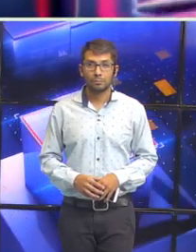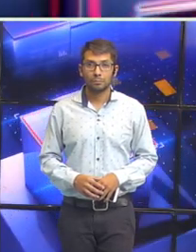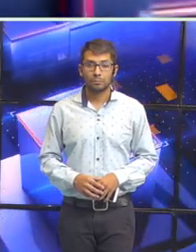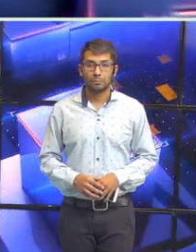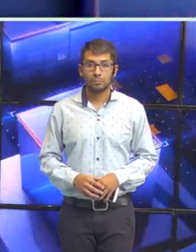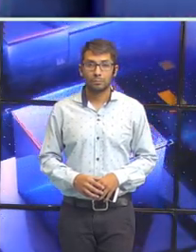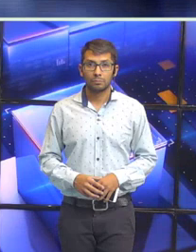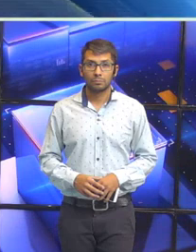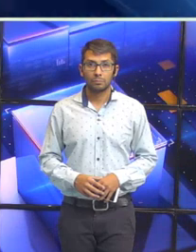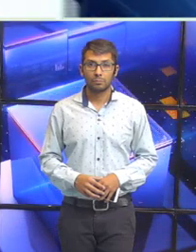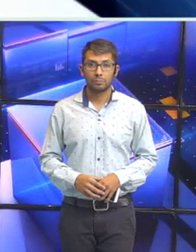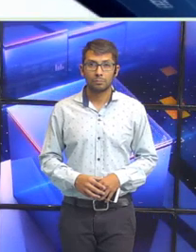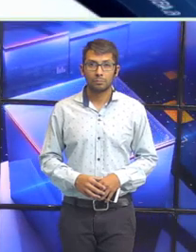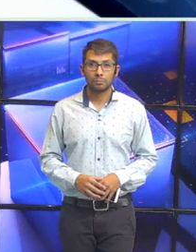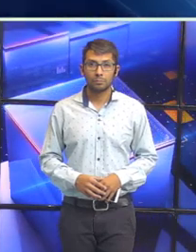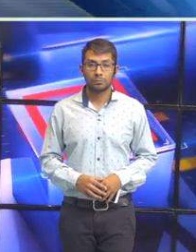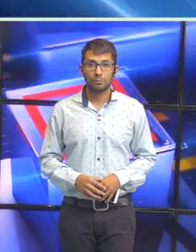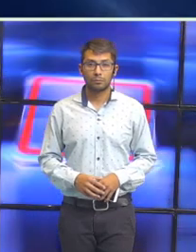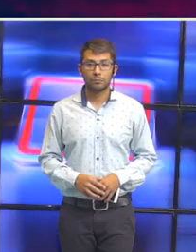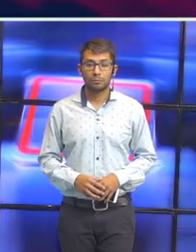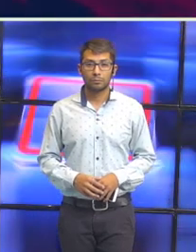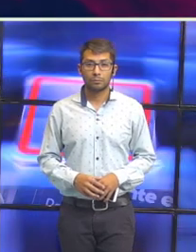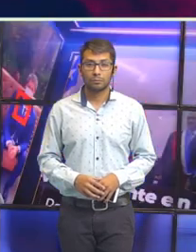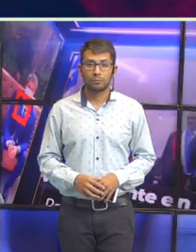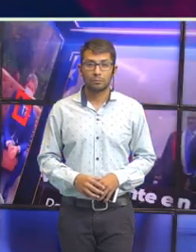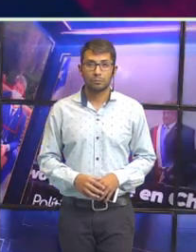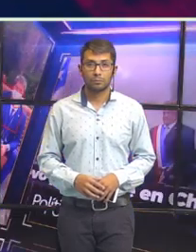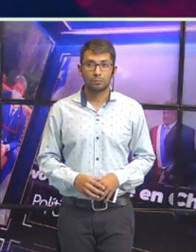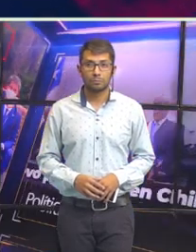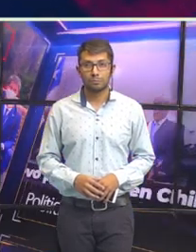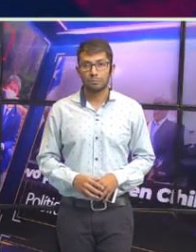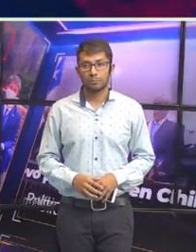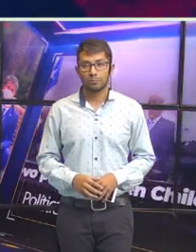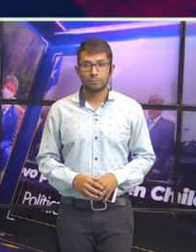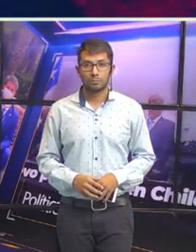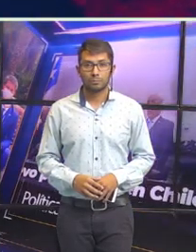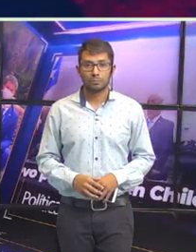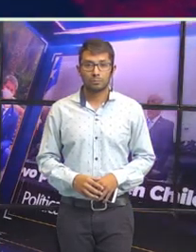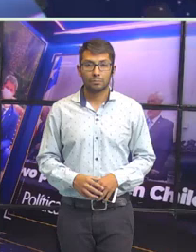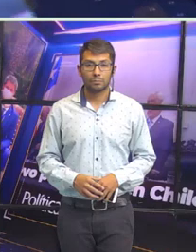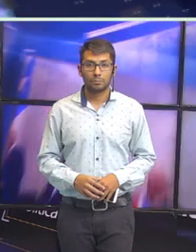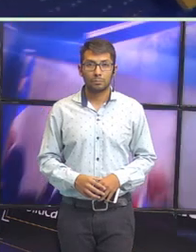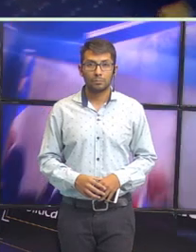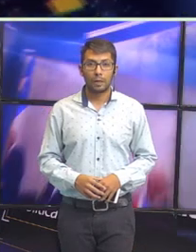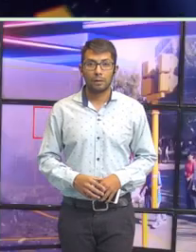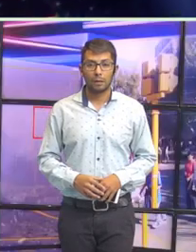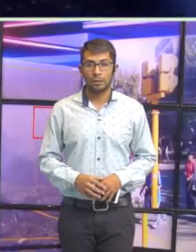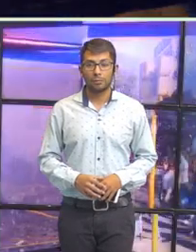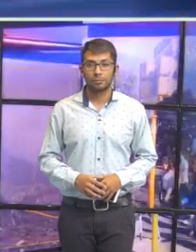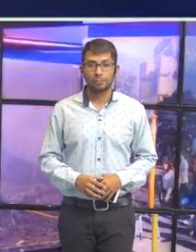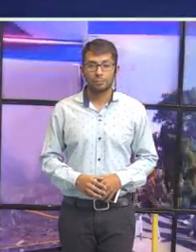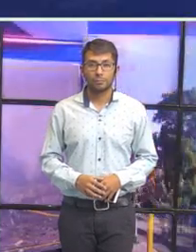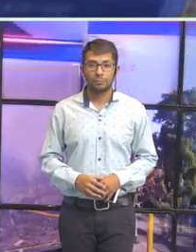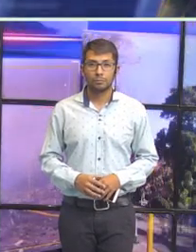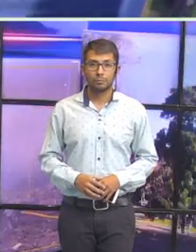absorbido va a absorber esta exposición del gobierno de alguna manera lo que el gobierno va a hacer es poner una suerte de techo claro